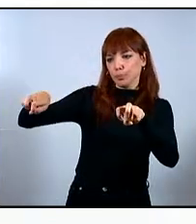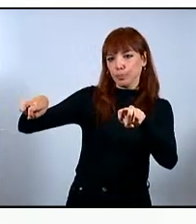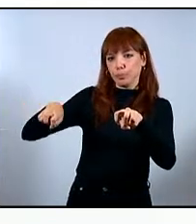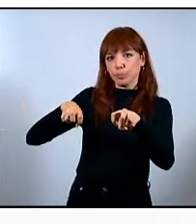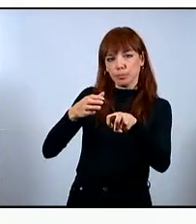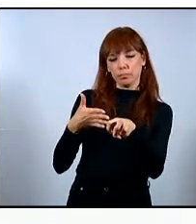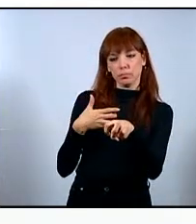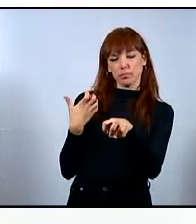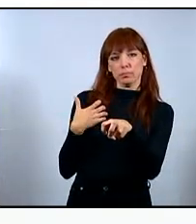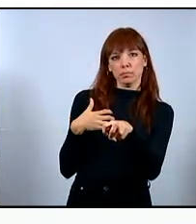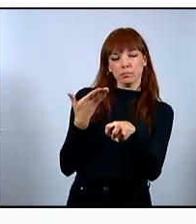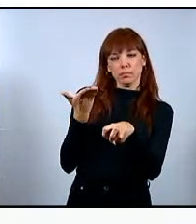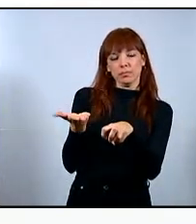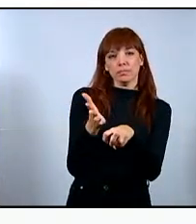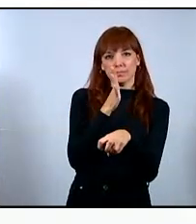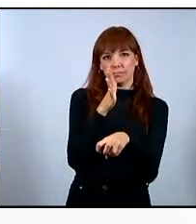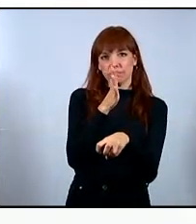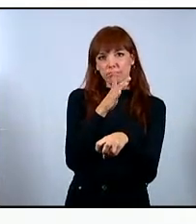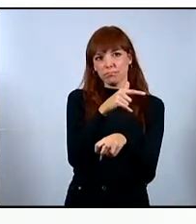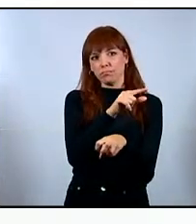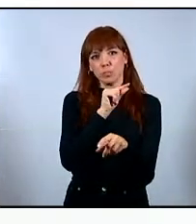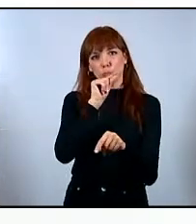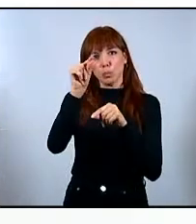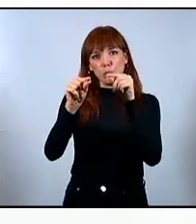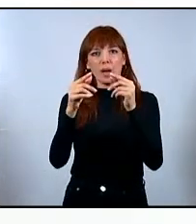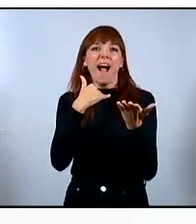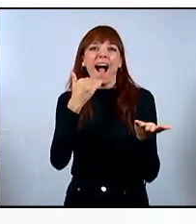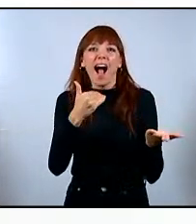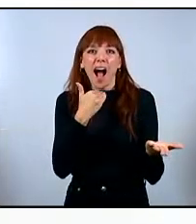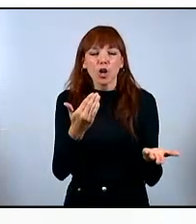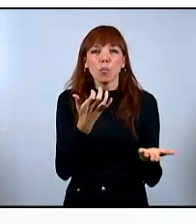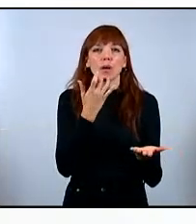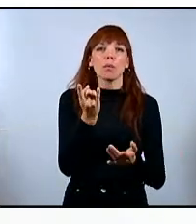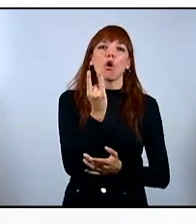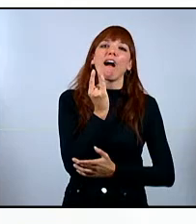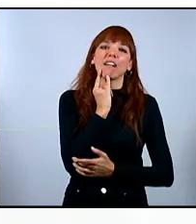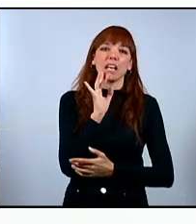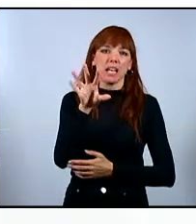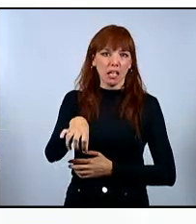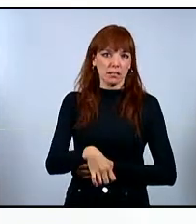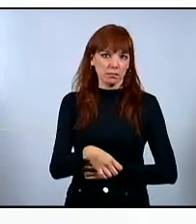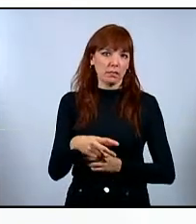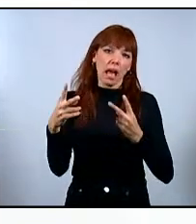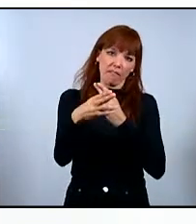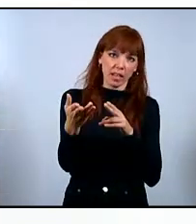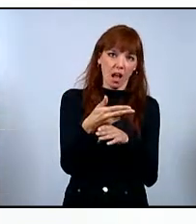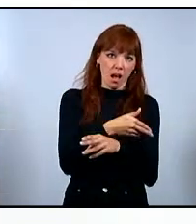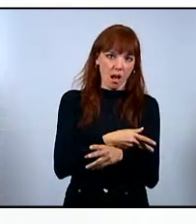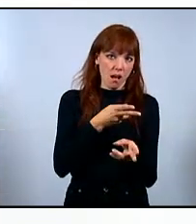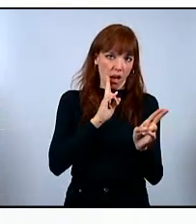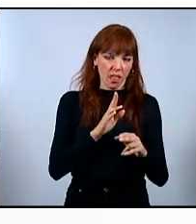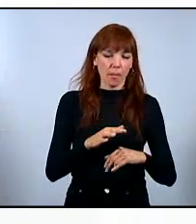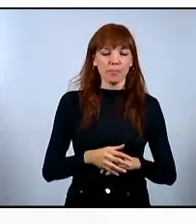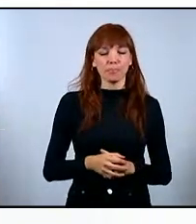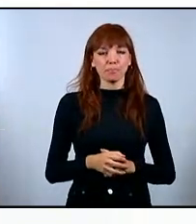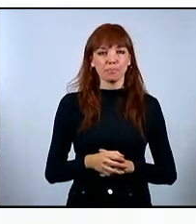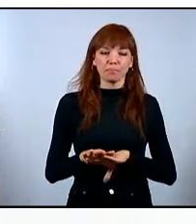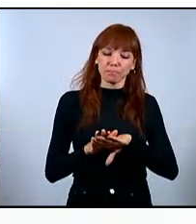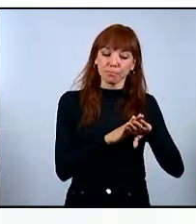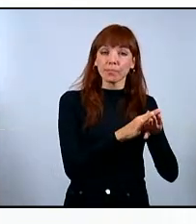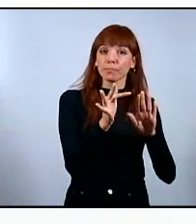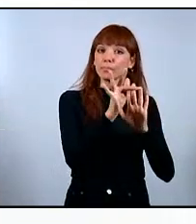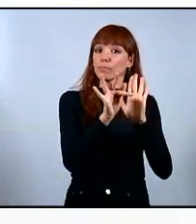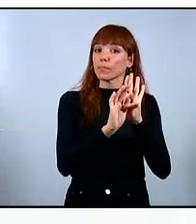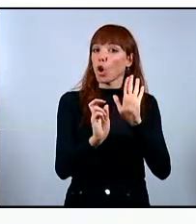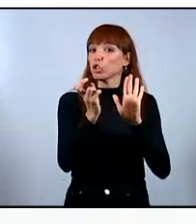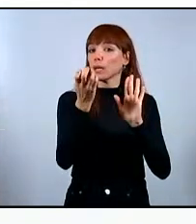tener por la invasión de algunas especies, como pueden ser los jabalíes. En cuanto a la gestión de la PAC, la Junta de